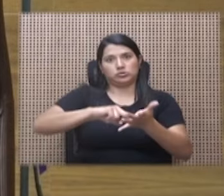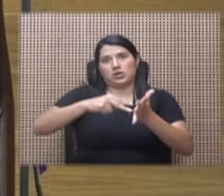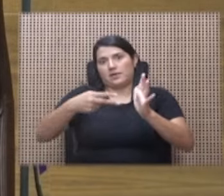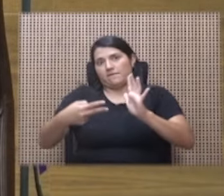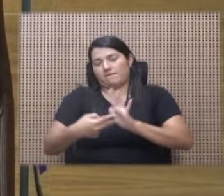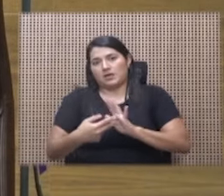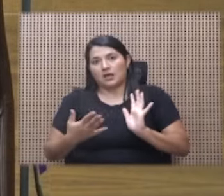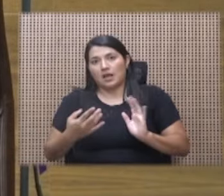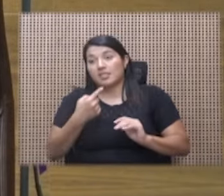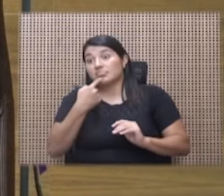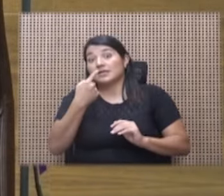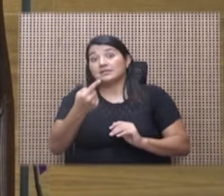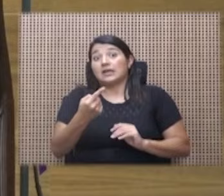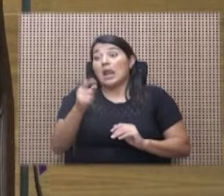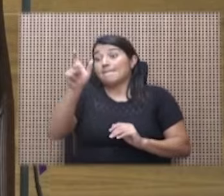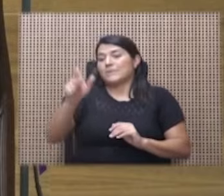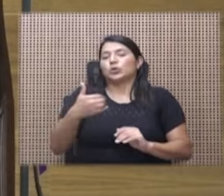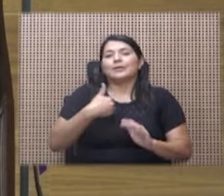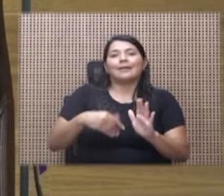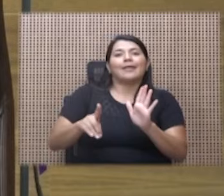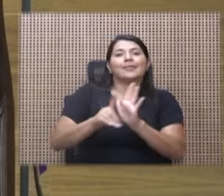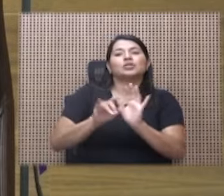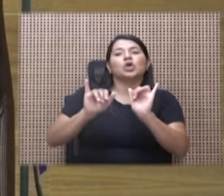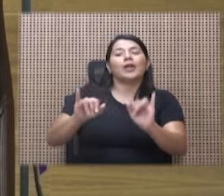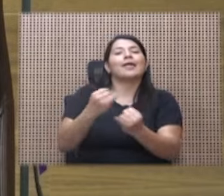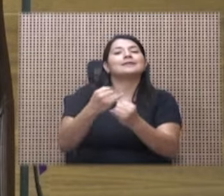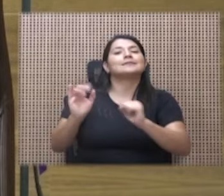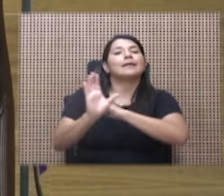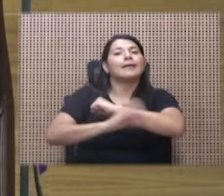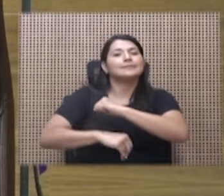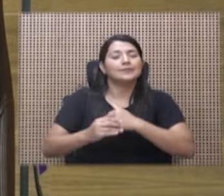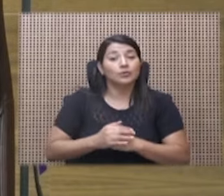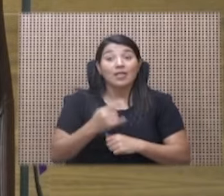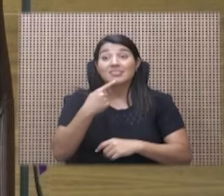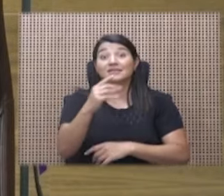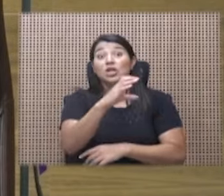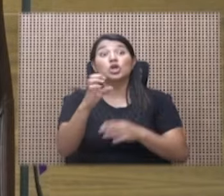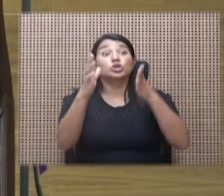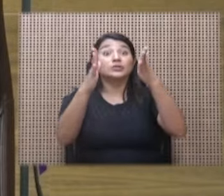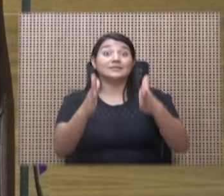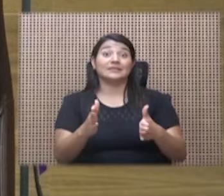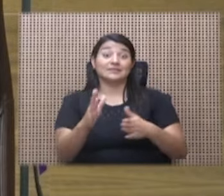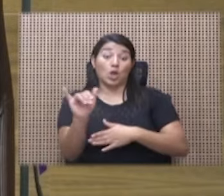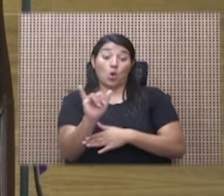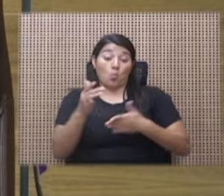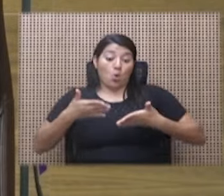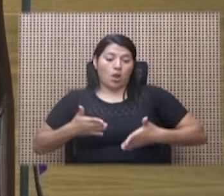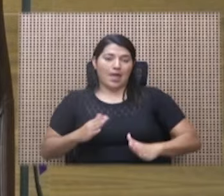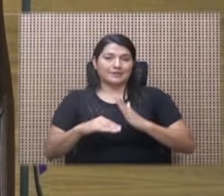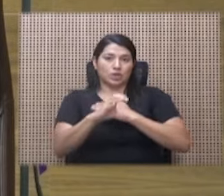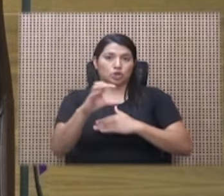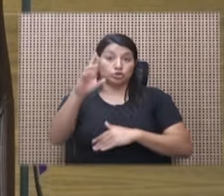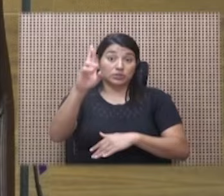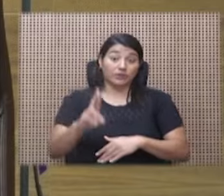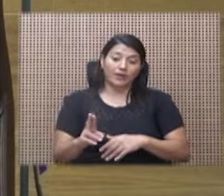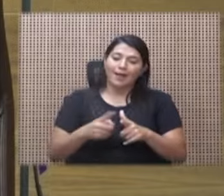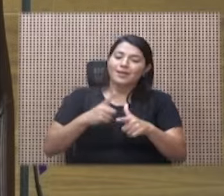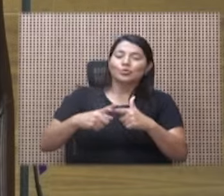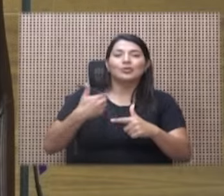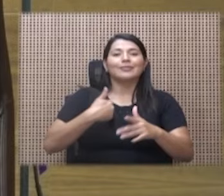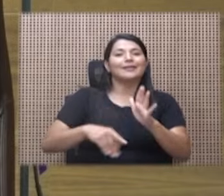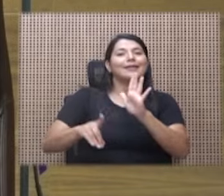la impunidad decir que los por la virtud de ser costarricenses no tienen que enfrentar las